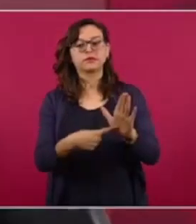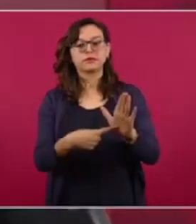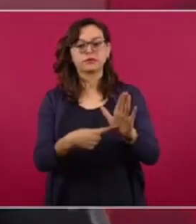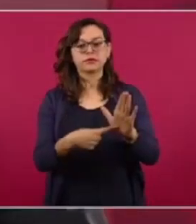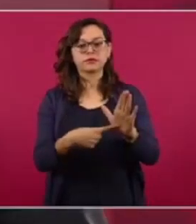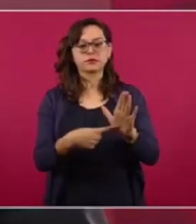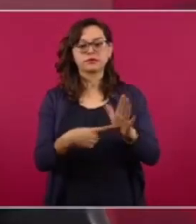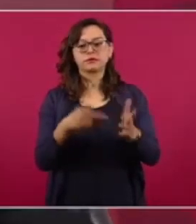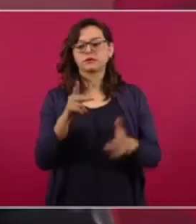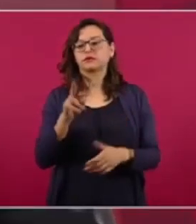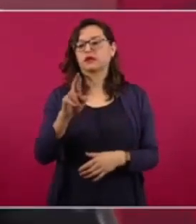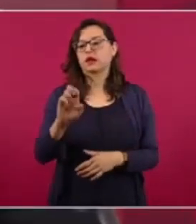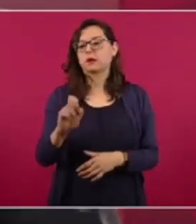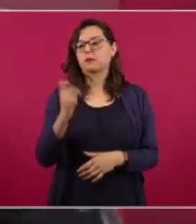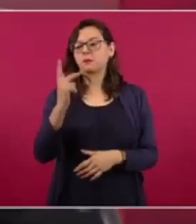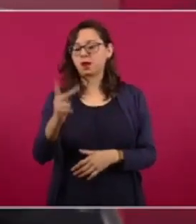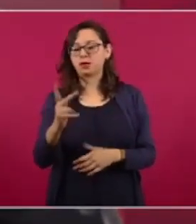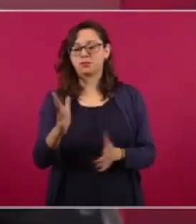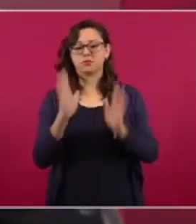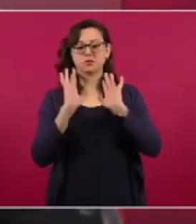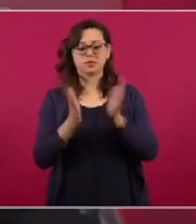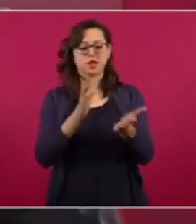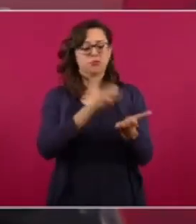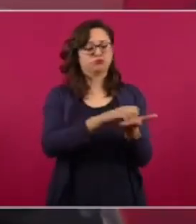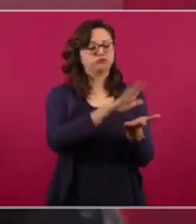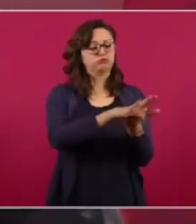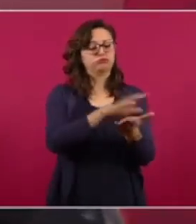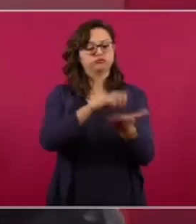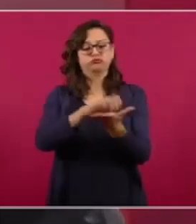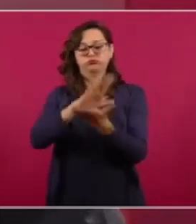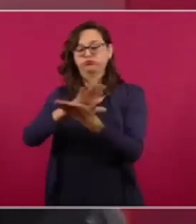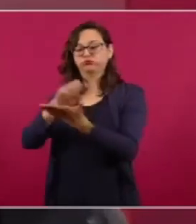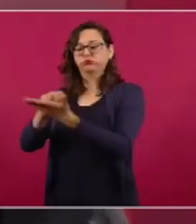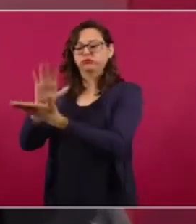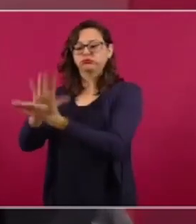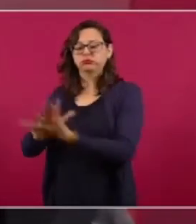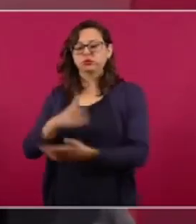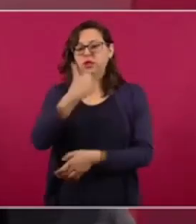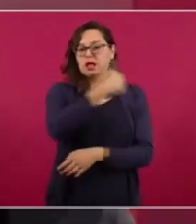el PREP, en cada estado.